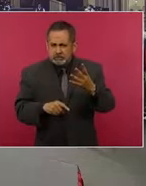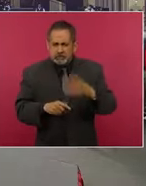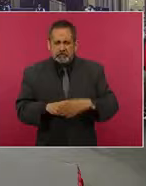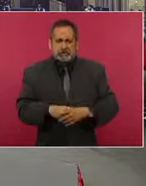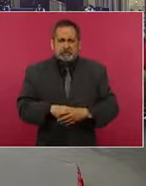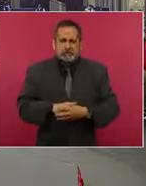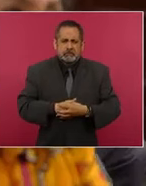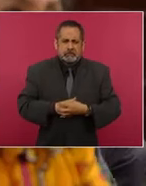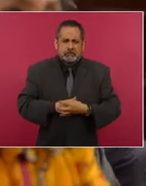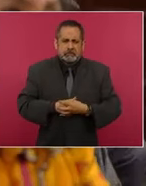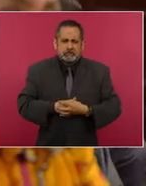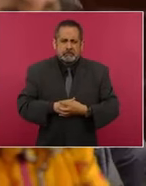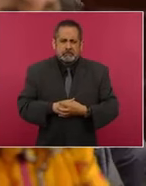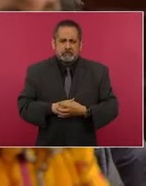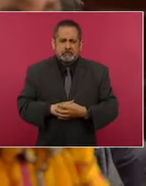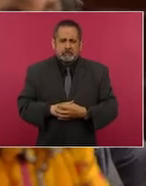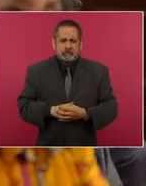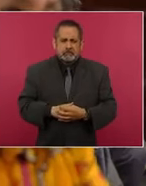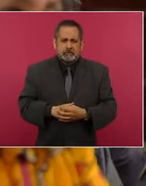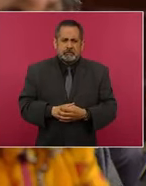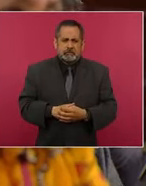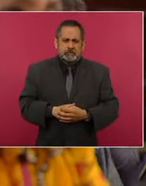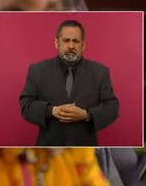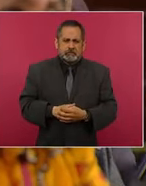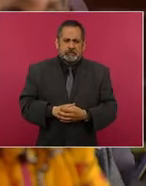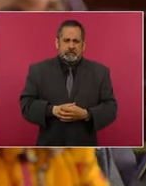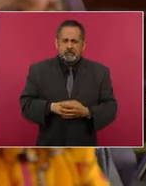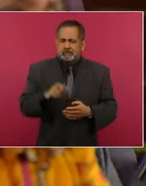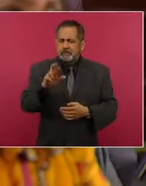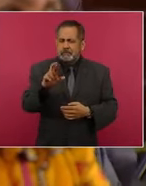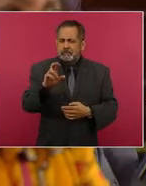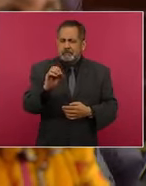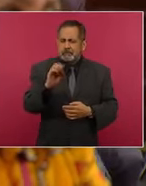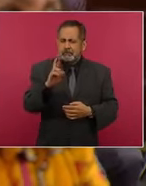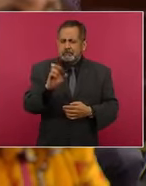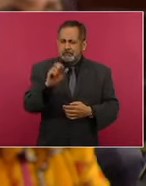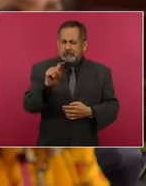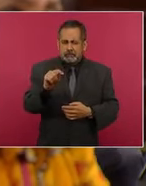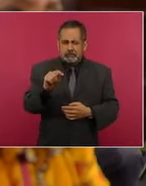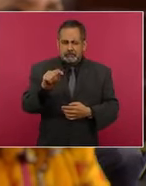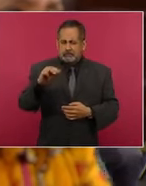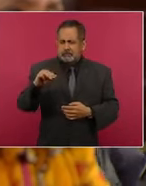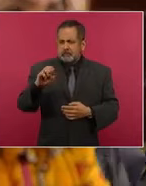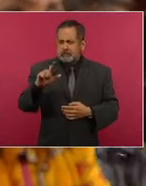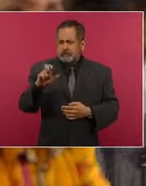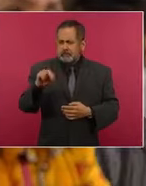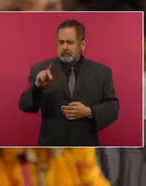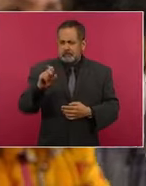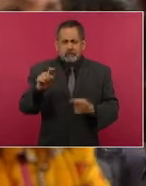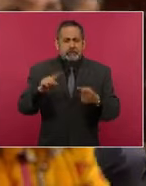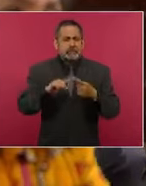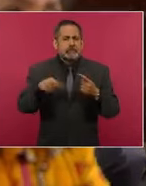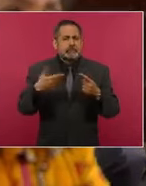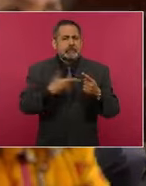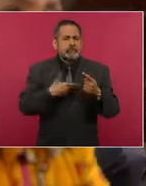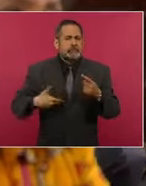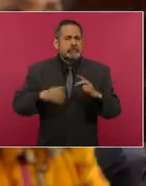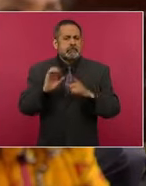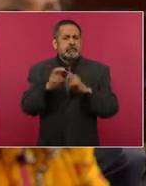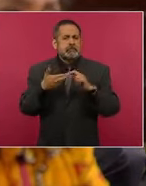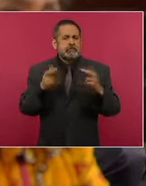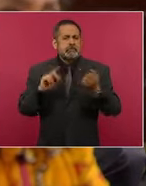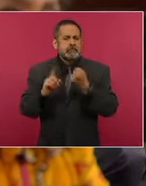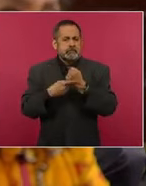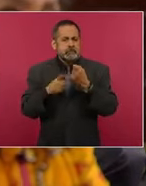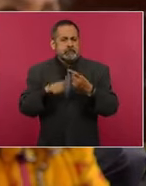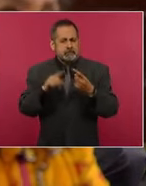Son cuatro senadores. Robert Menéndez, que es el presidente de la Robert Comisión. ¿Robert qué? Menéndez. Menéndez. Presidente de la Comisión de Relaciones